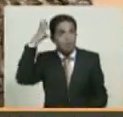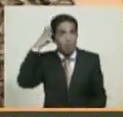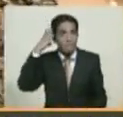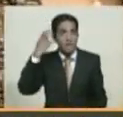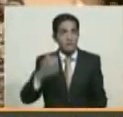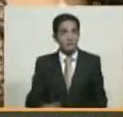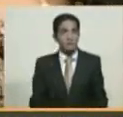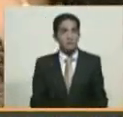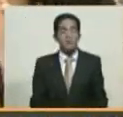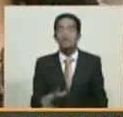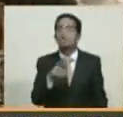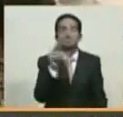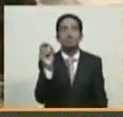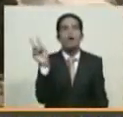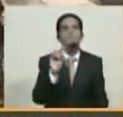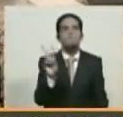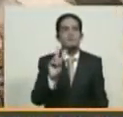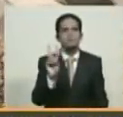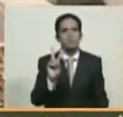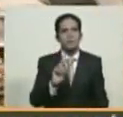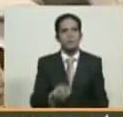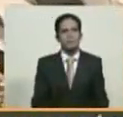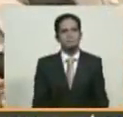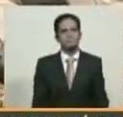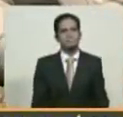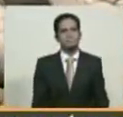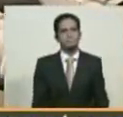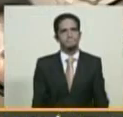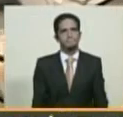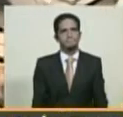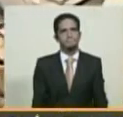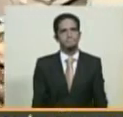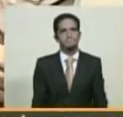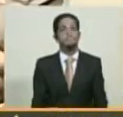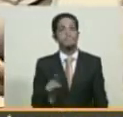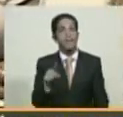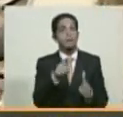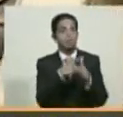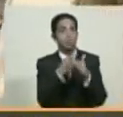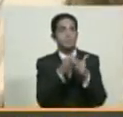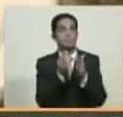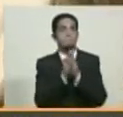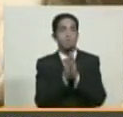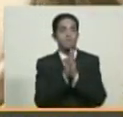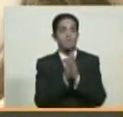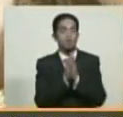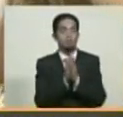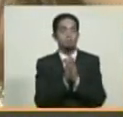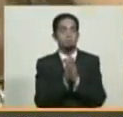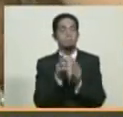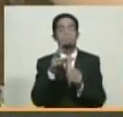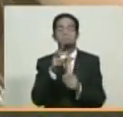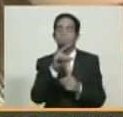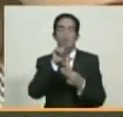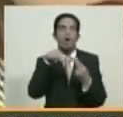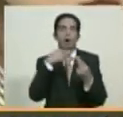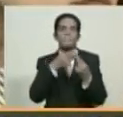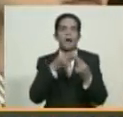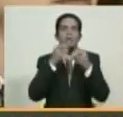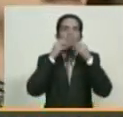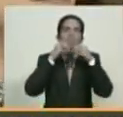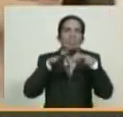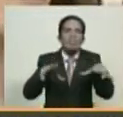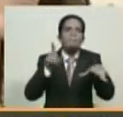Y no es Venezuela, precisamente. No es Venezuela. Así que forma parte de esas falsedades, forma parte